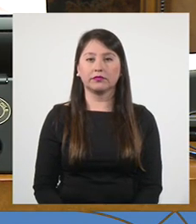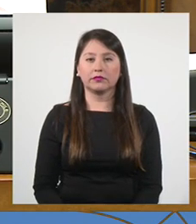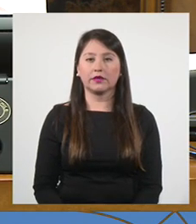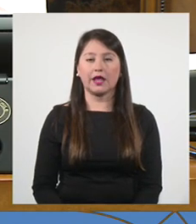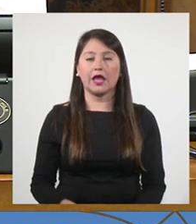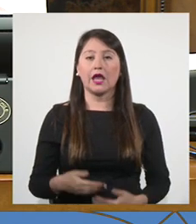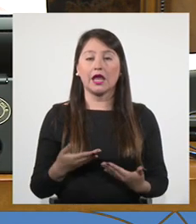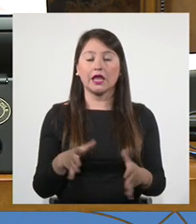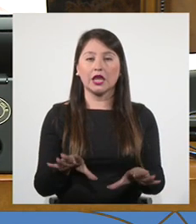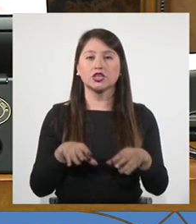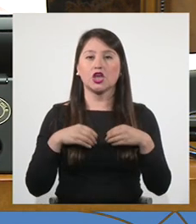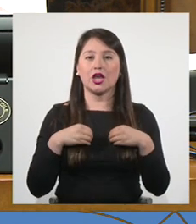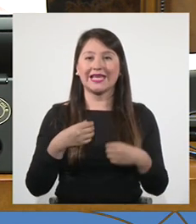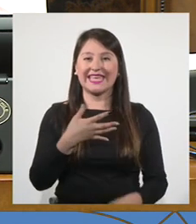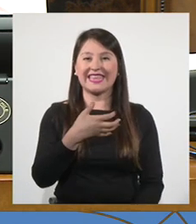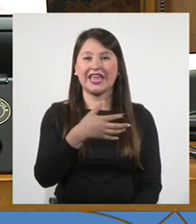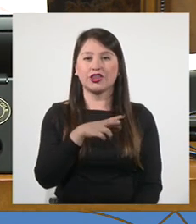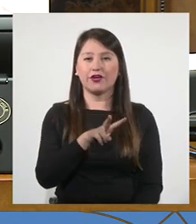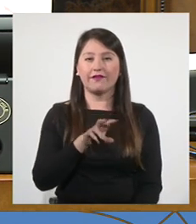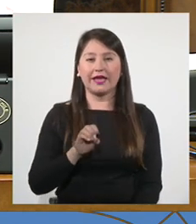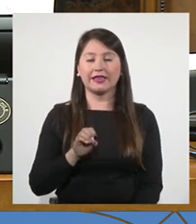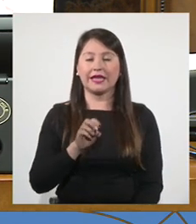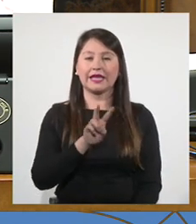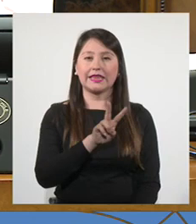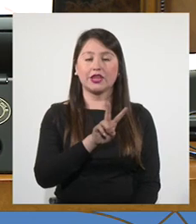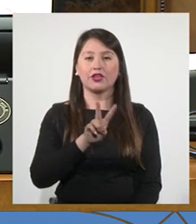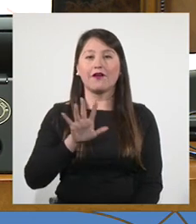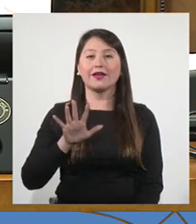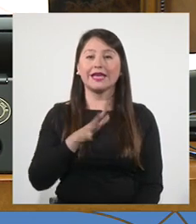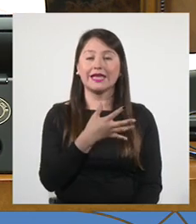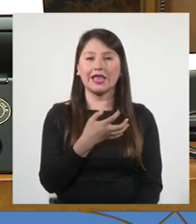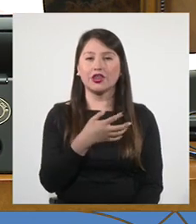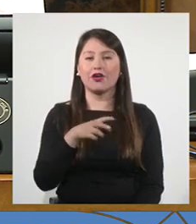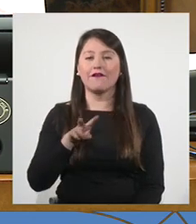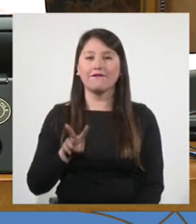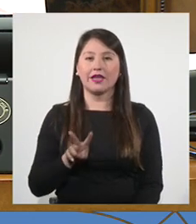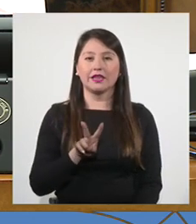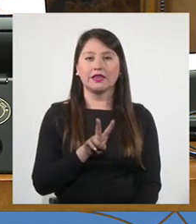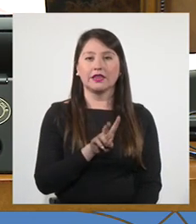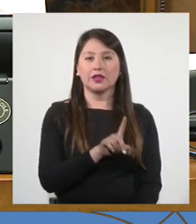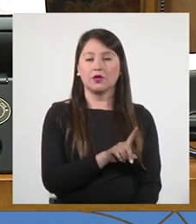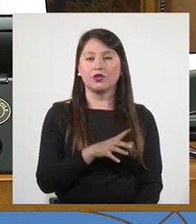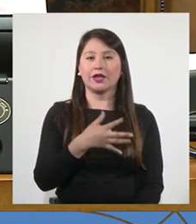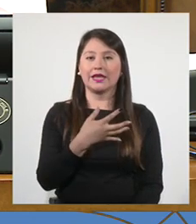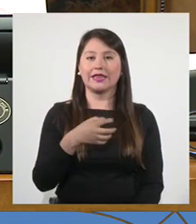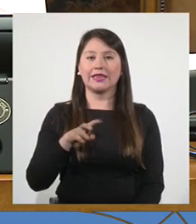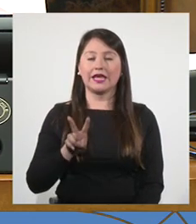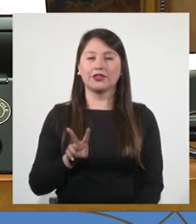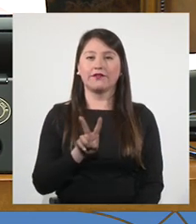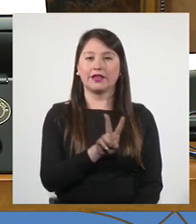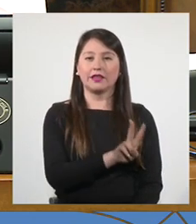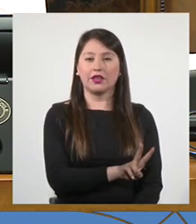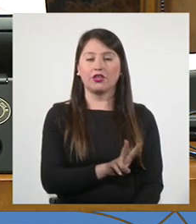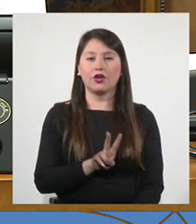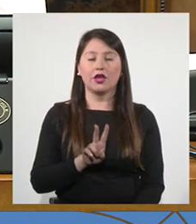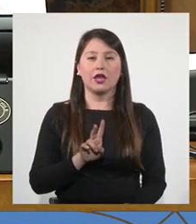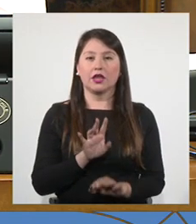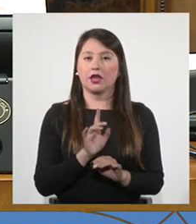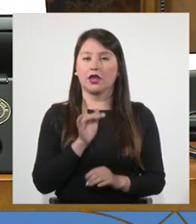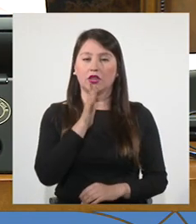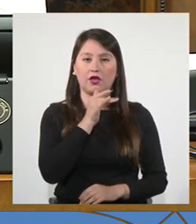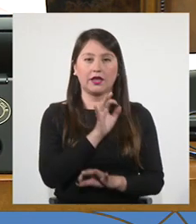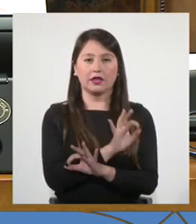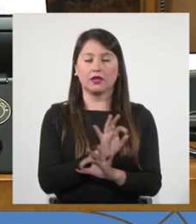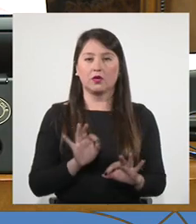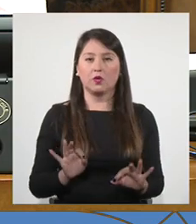la asignación 520, 521 y 522 del programa 06, que ha sido rechazado. En consecuencia, no tienen programa